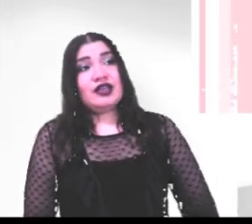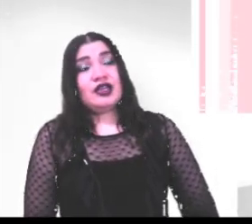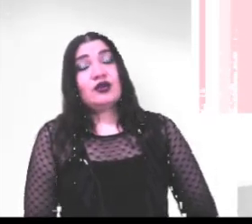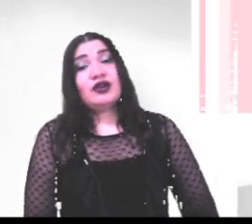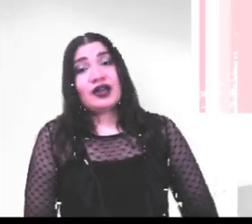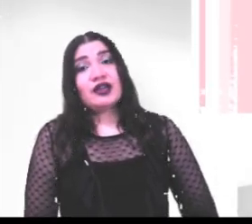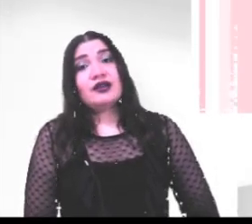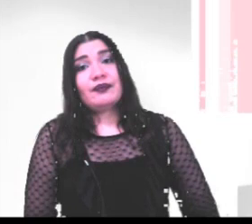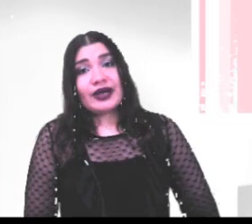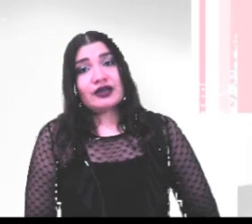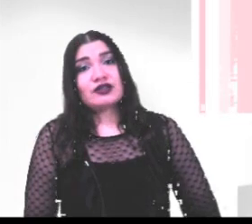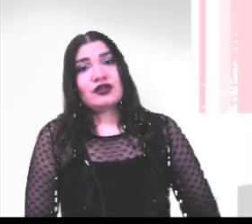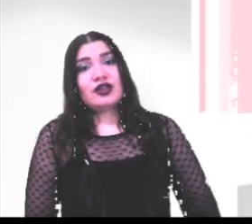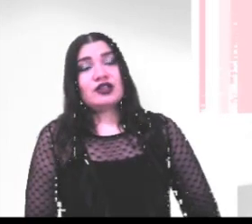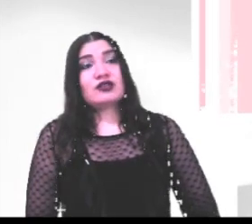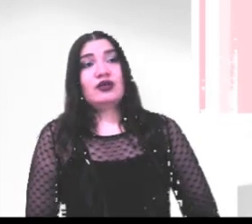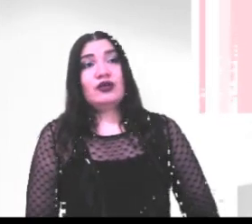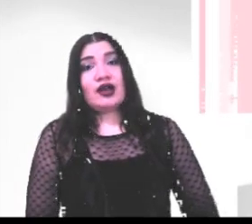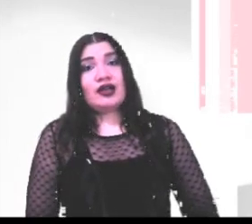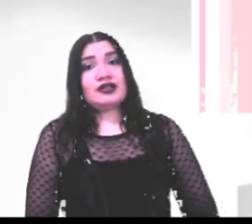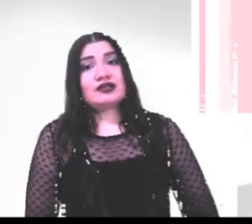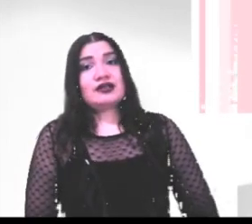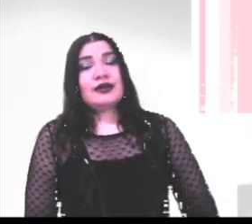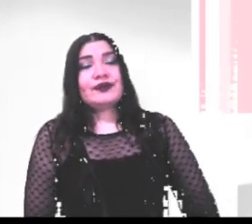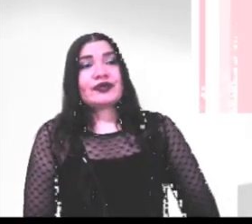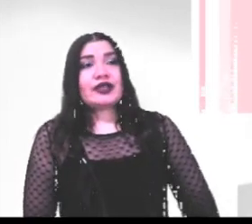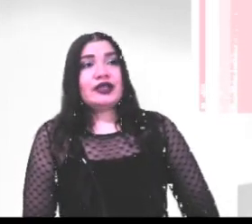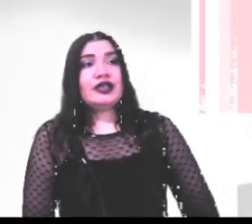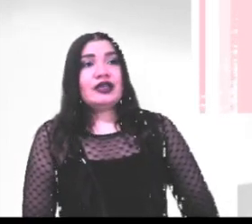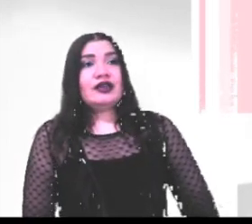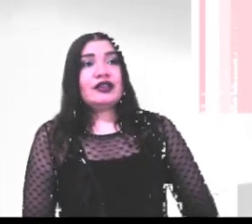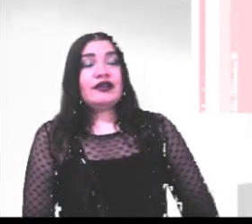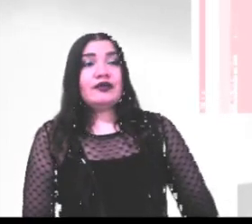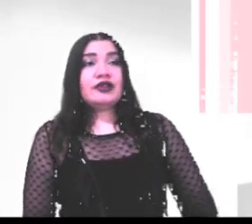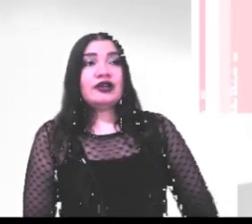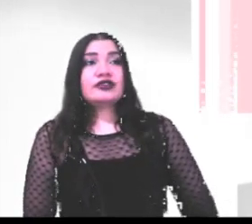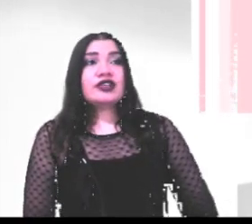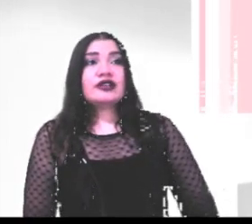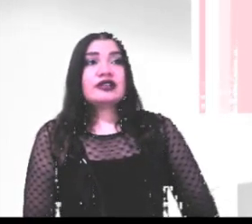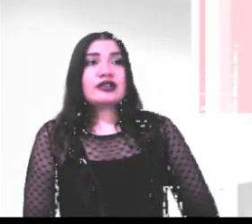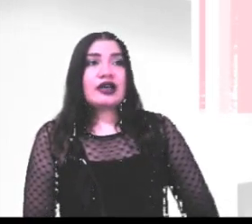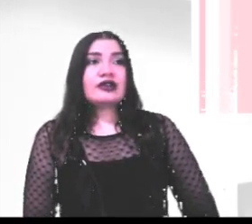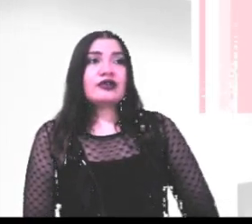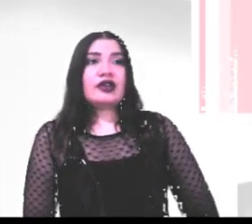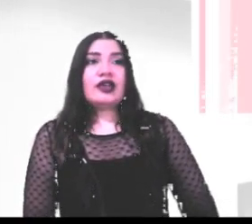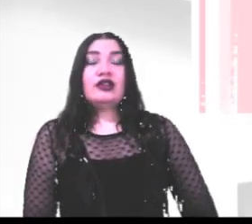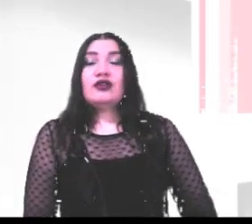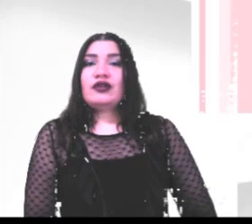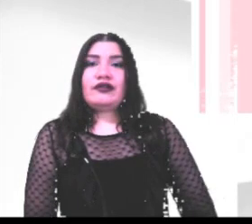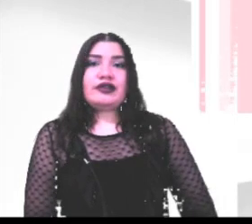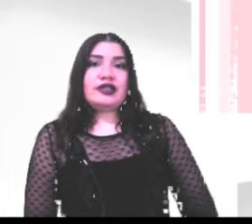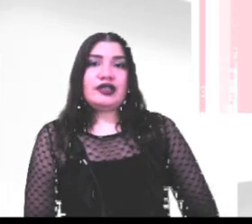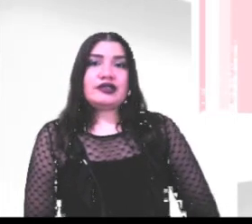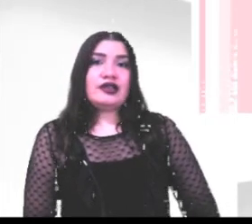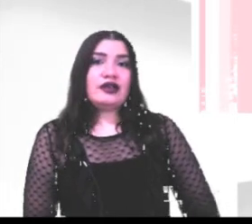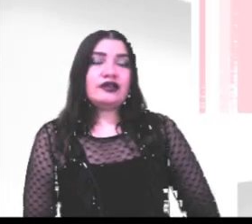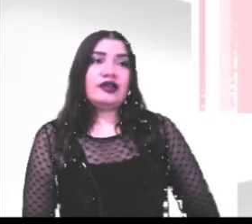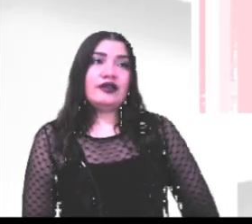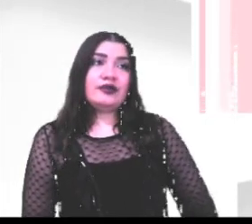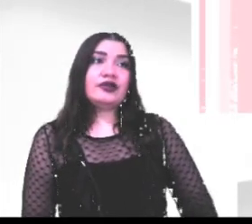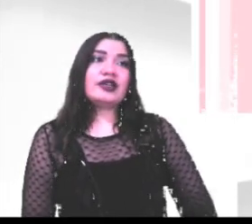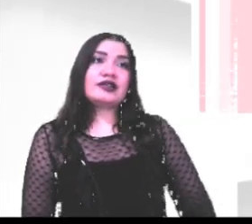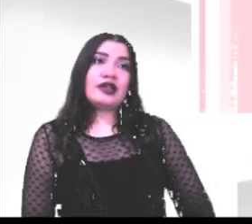tiene un gran impacto en estos lugares y debemos concientizarnos de que no debe ser así